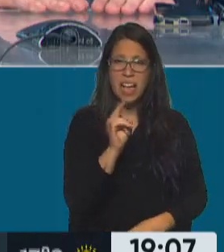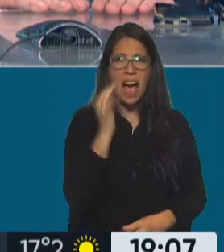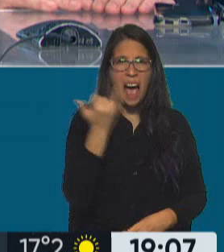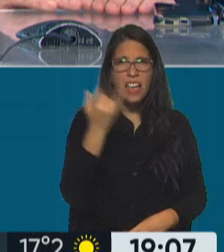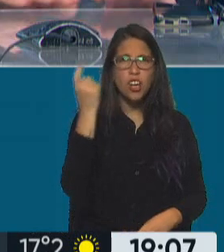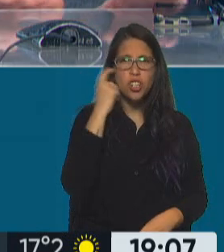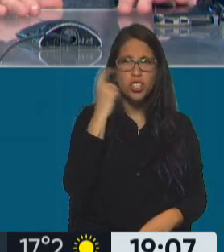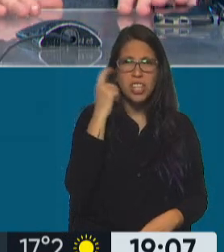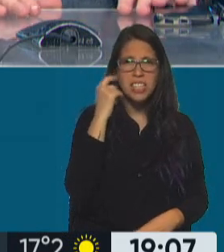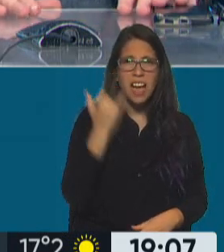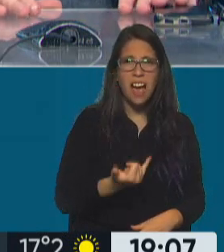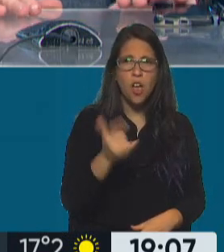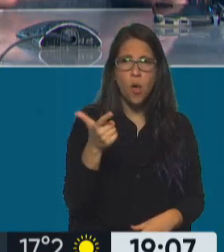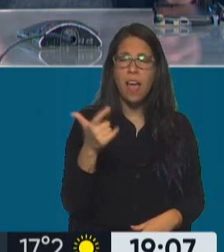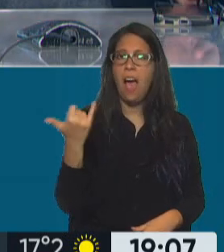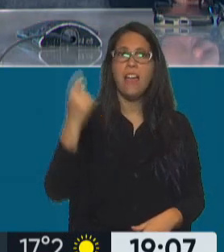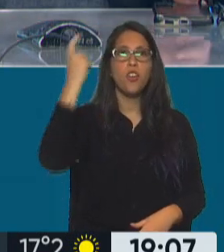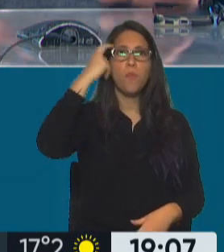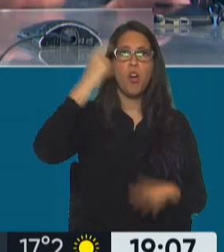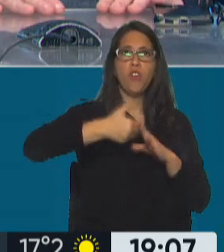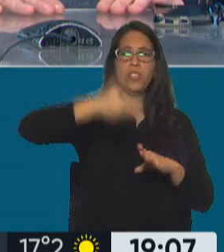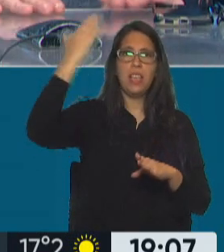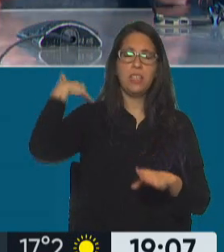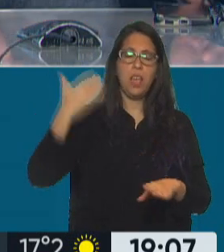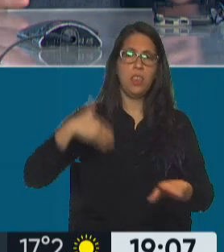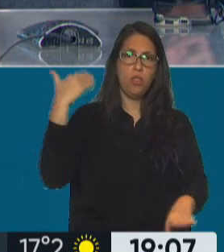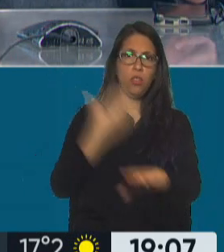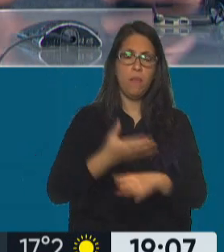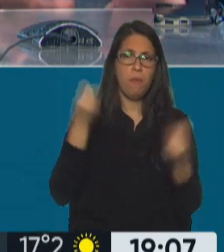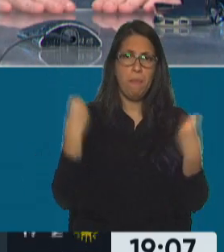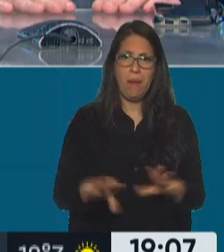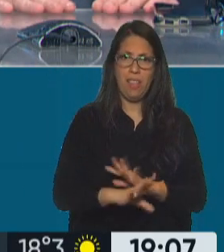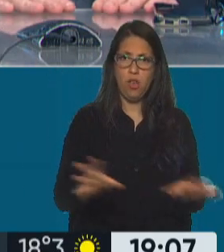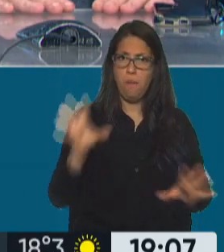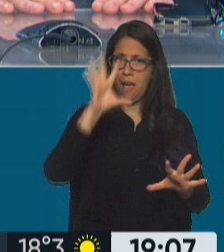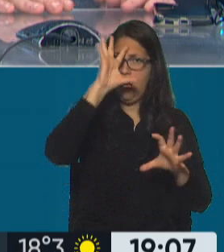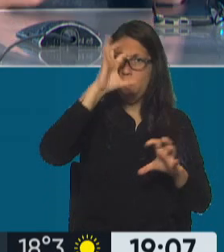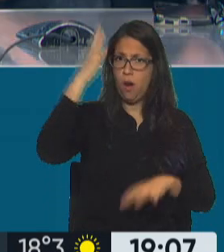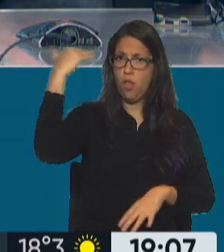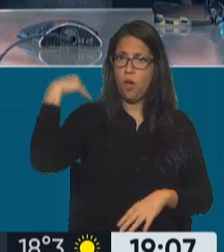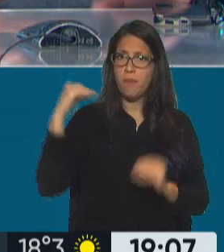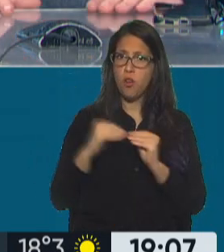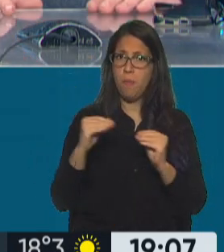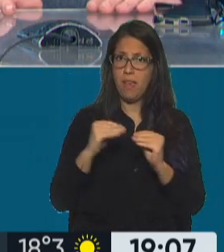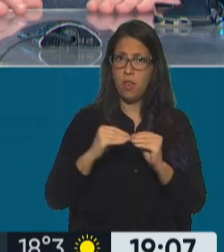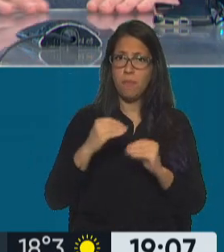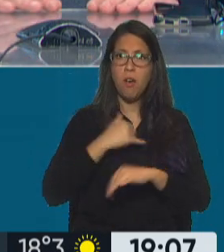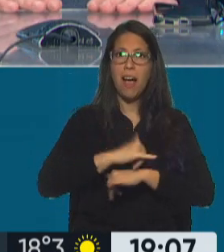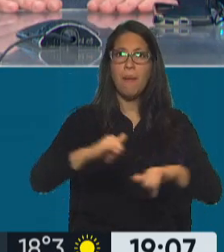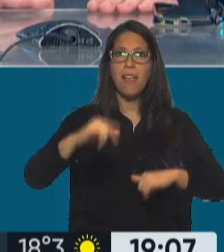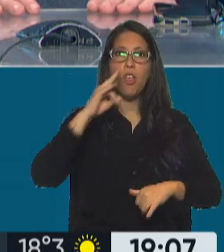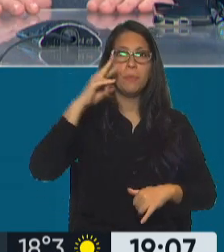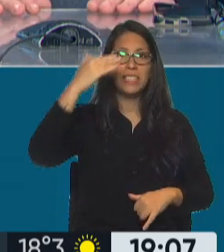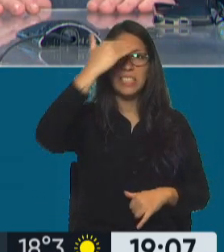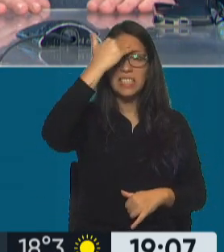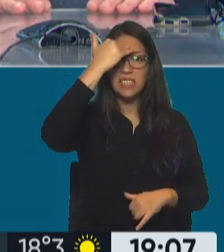hay una pérdida de sentido común de hace muchos años o sea no yo me acuerdo mi propio compañero de neumático en la campaña del 2015